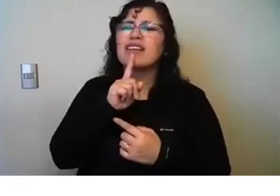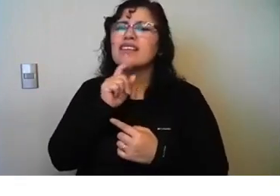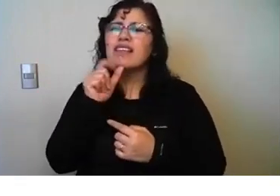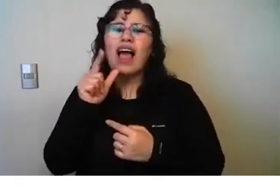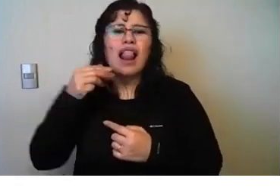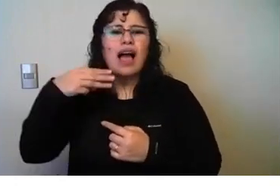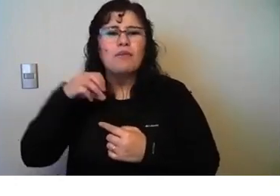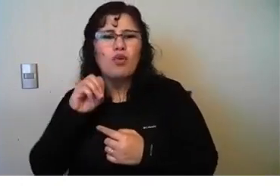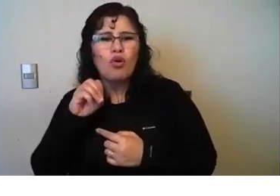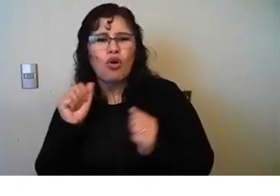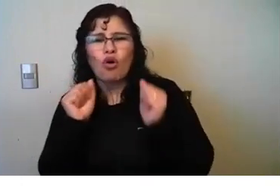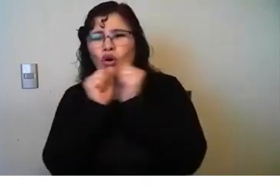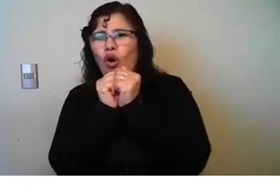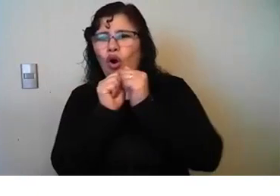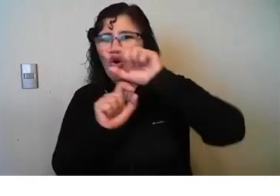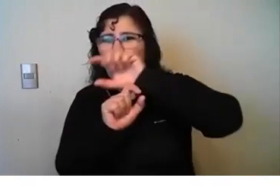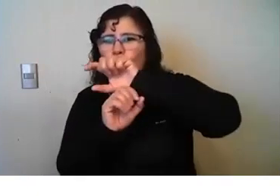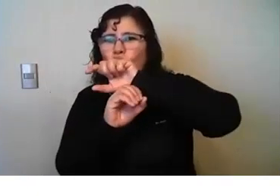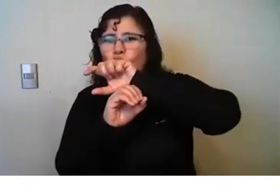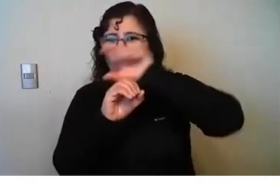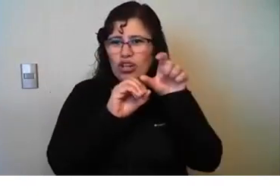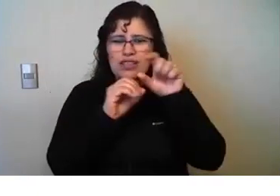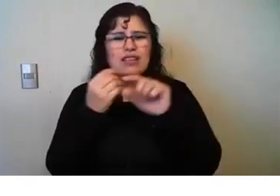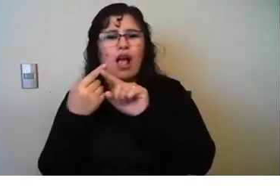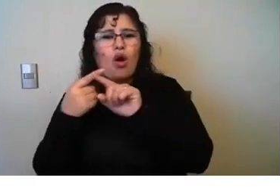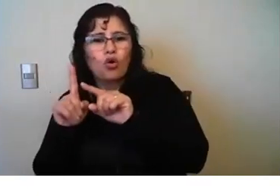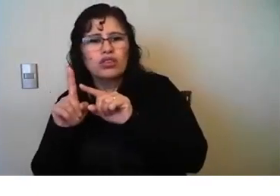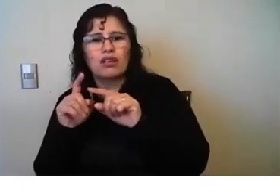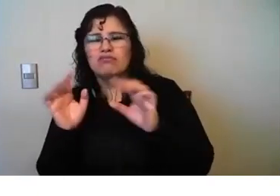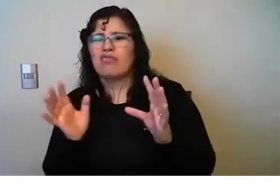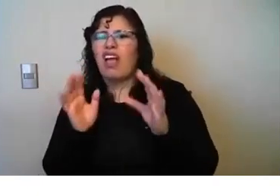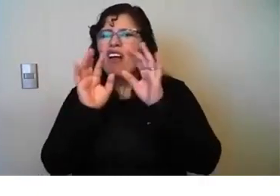corteza, estas fibras de asociación y fibras